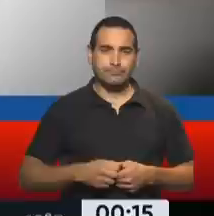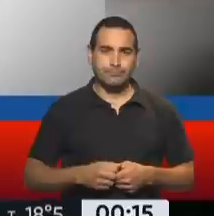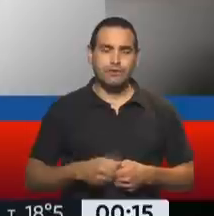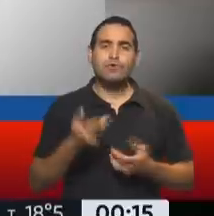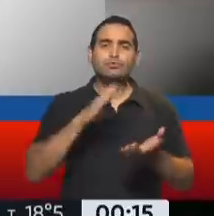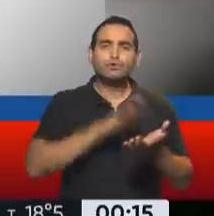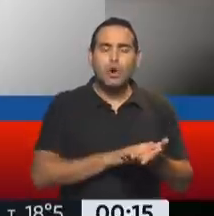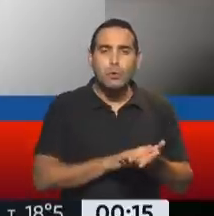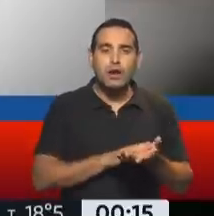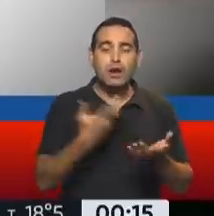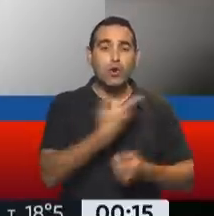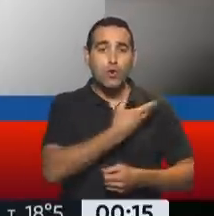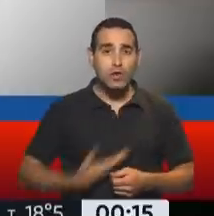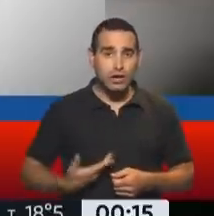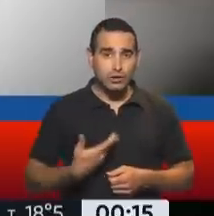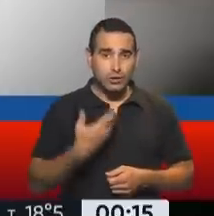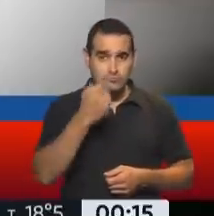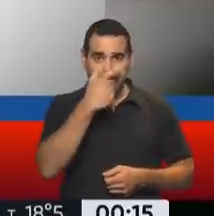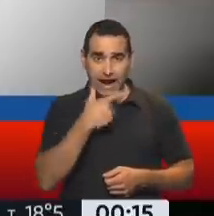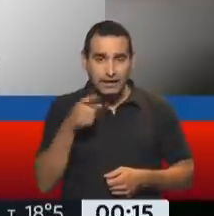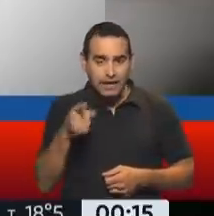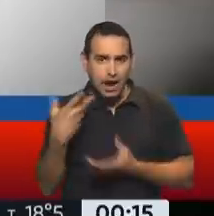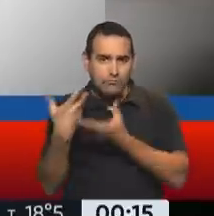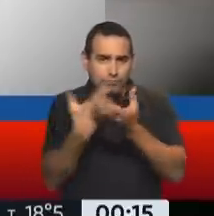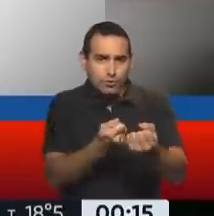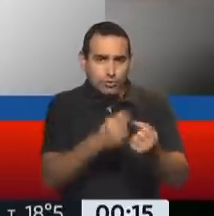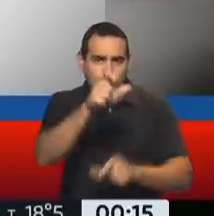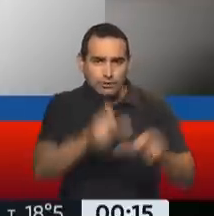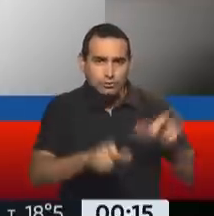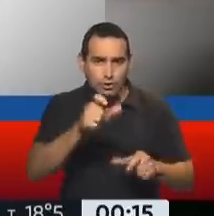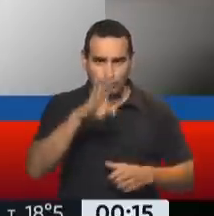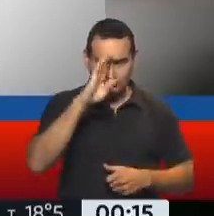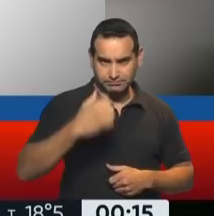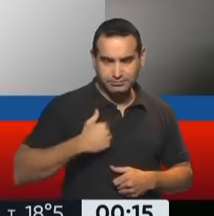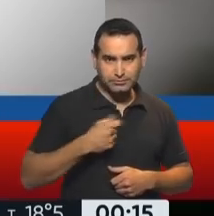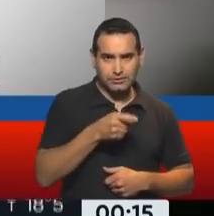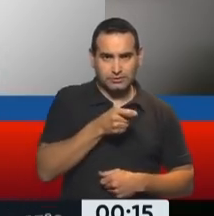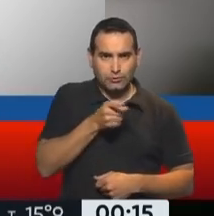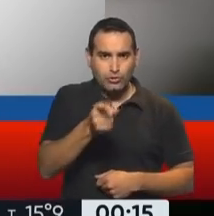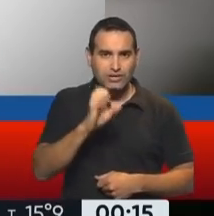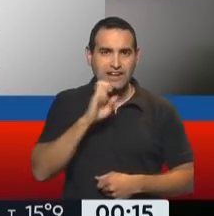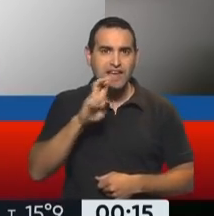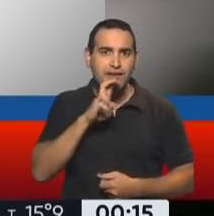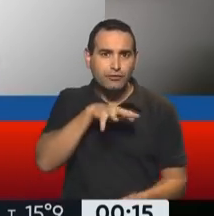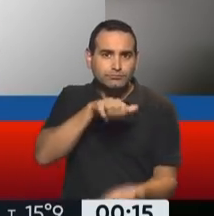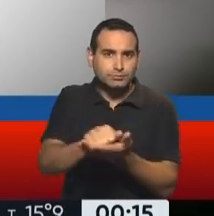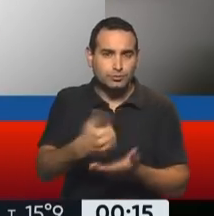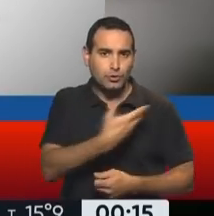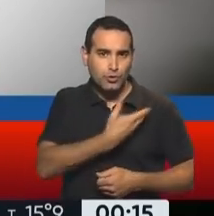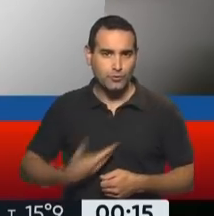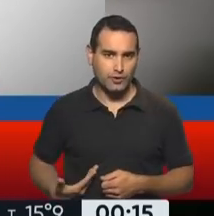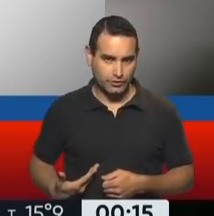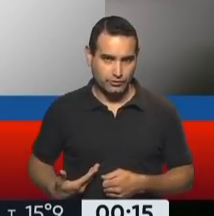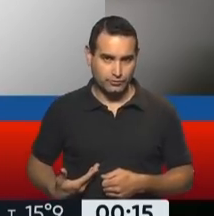sobre la colaboración del gobierno del presidente Mauricio Macri con las fuerzas que perpetraron el golpe de Estado contra el gobierno constitucional